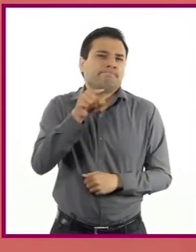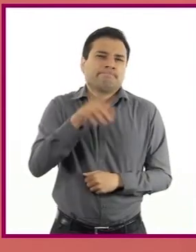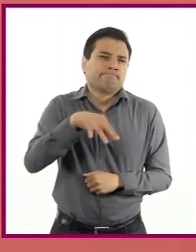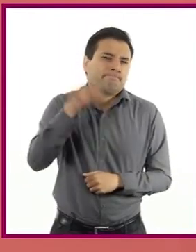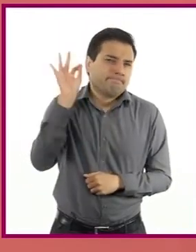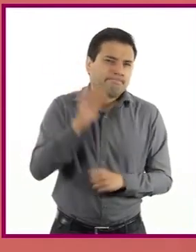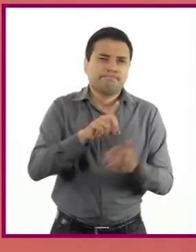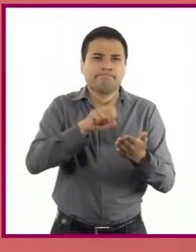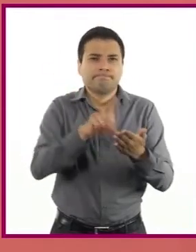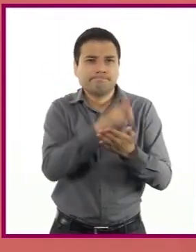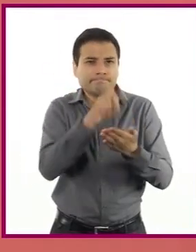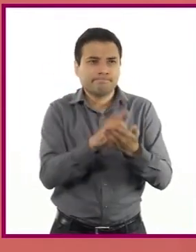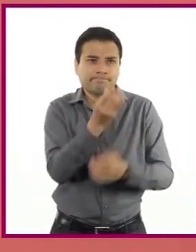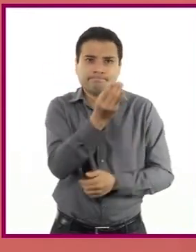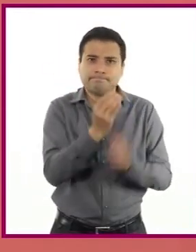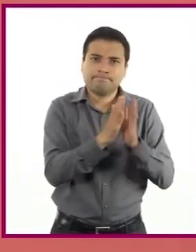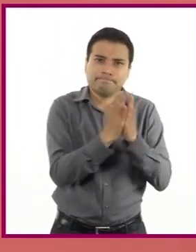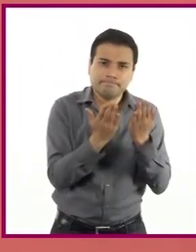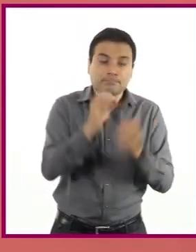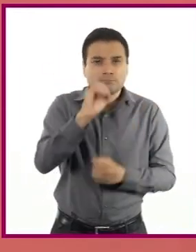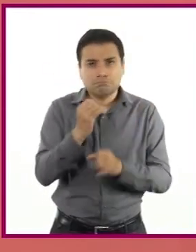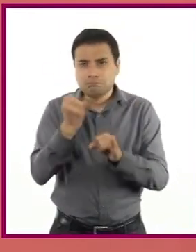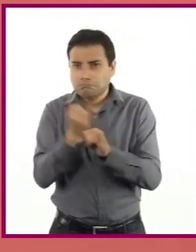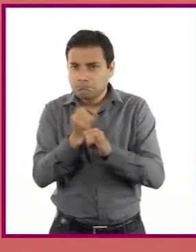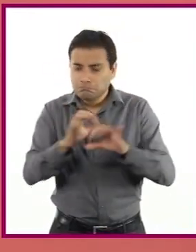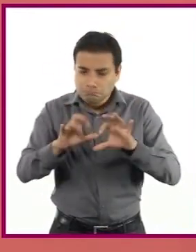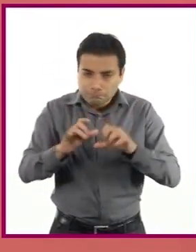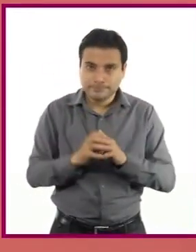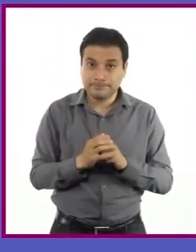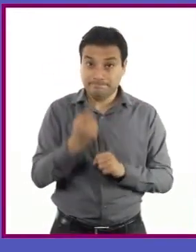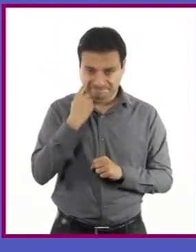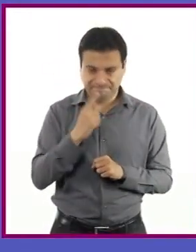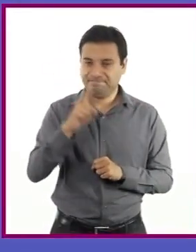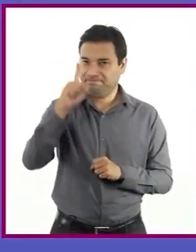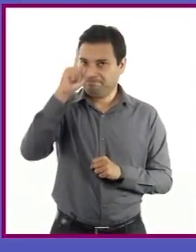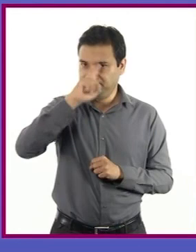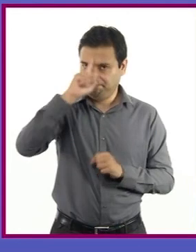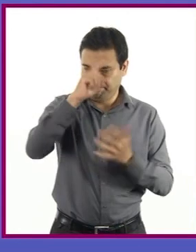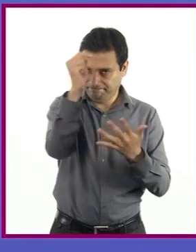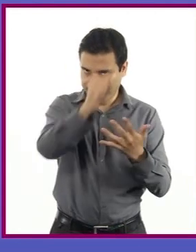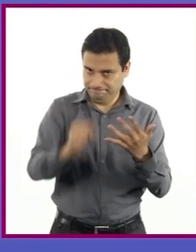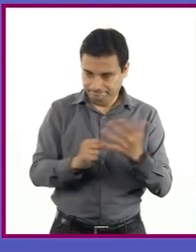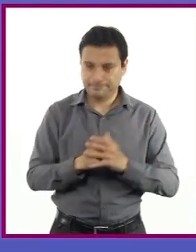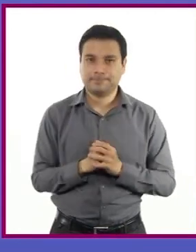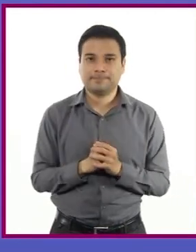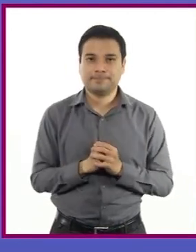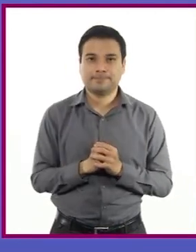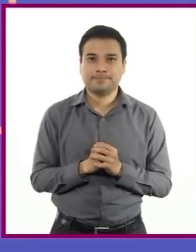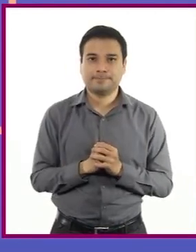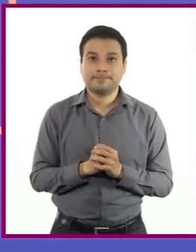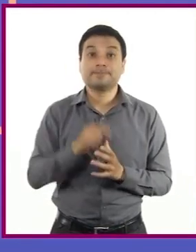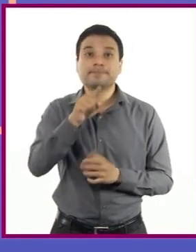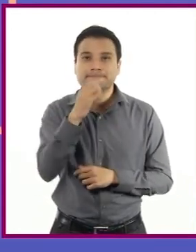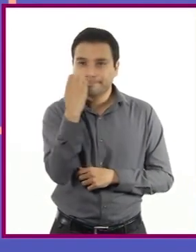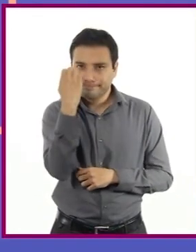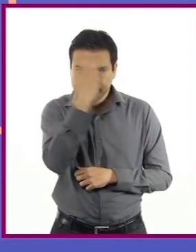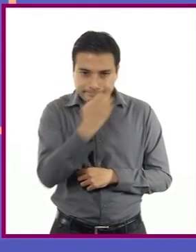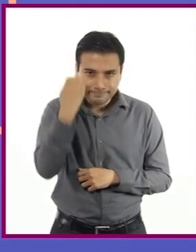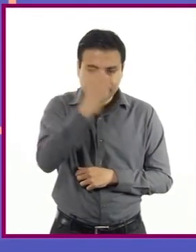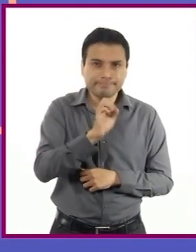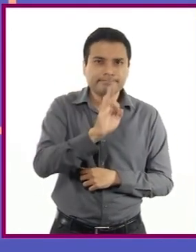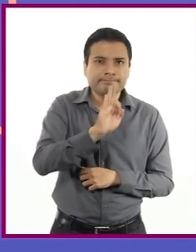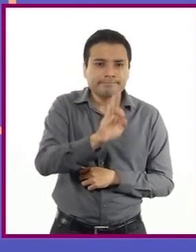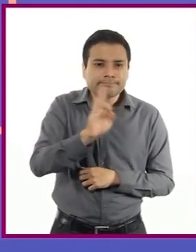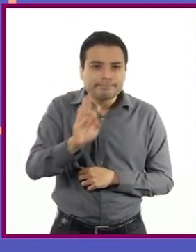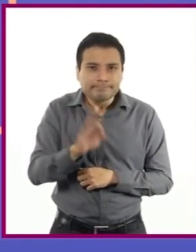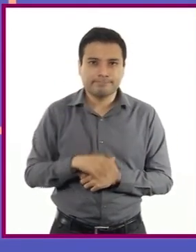deseen, impreso o electrónico, pero es útil que tomen en cuenta las siguientes recomendaciones. Revisen la fecha de la publicación.